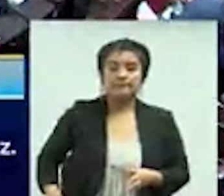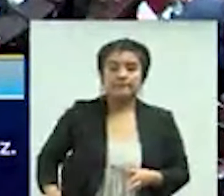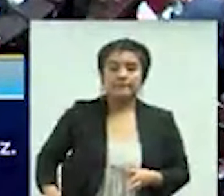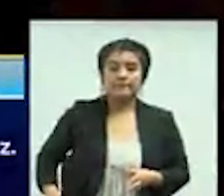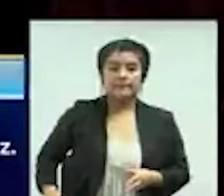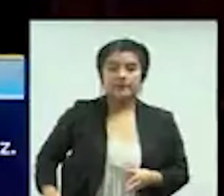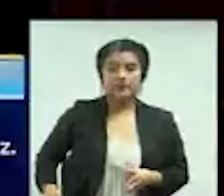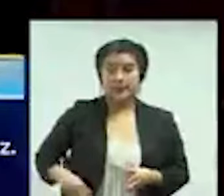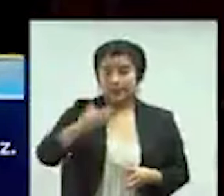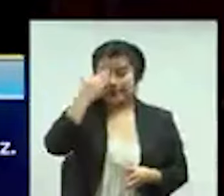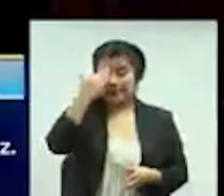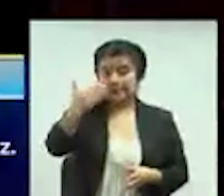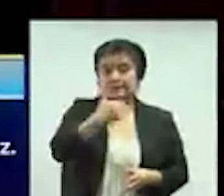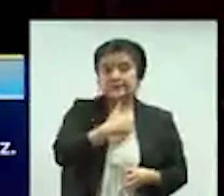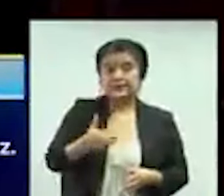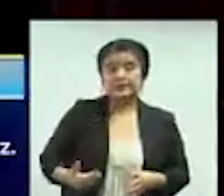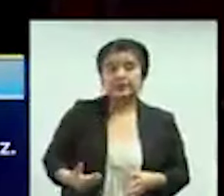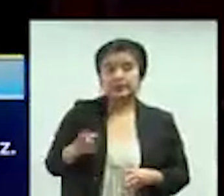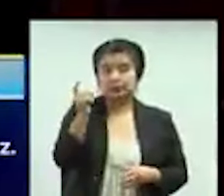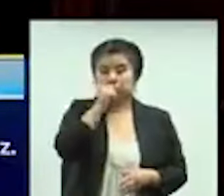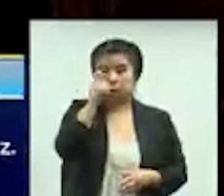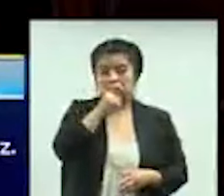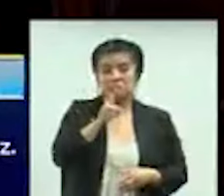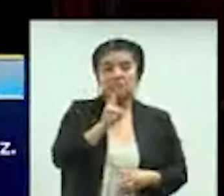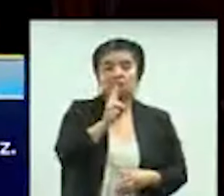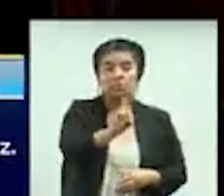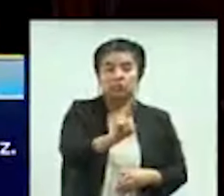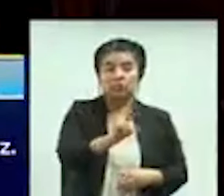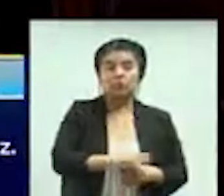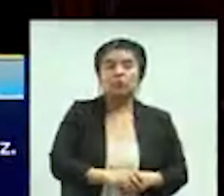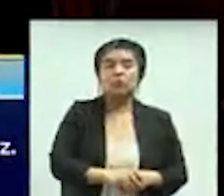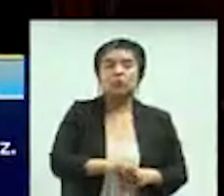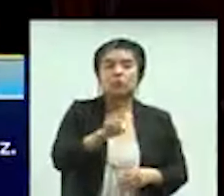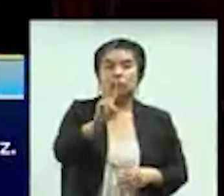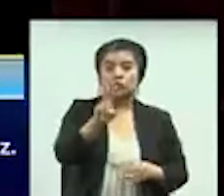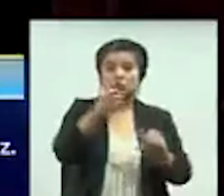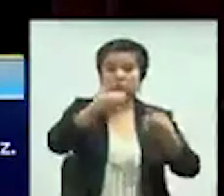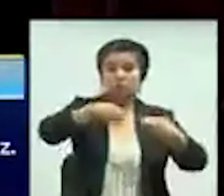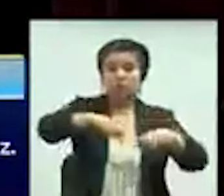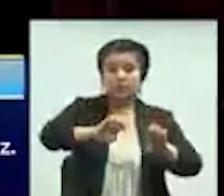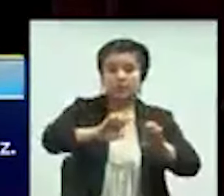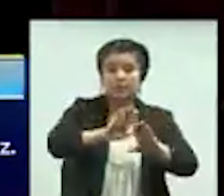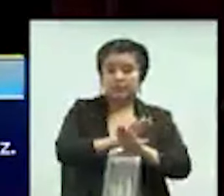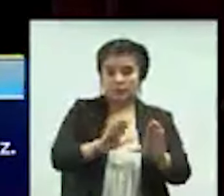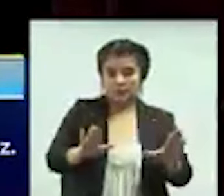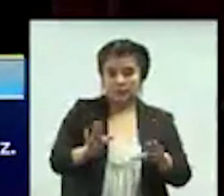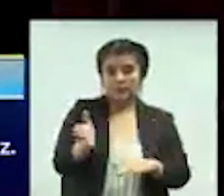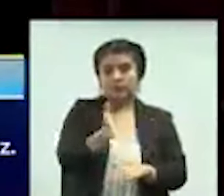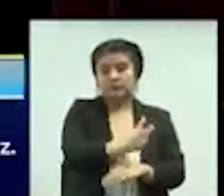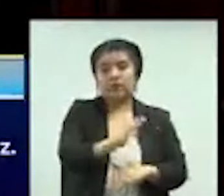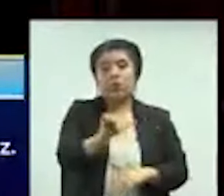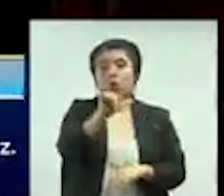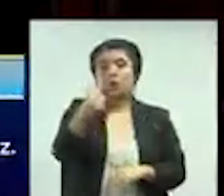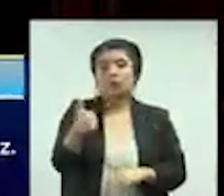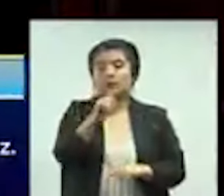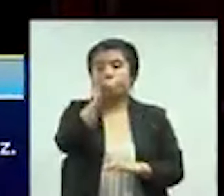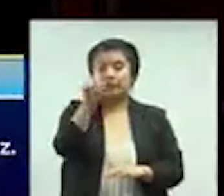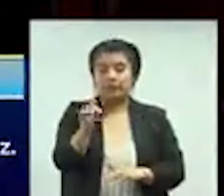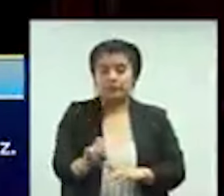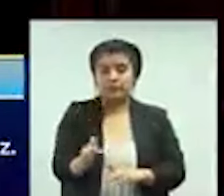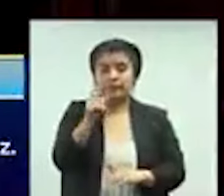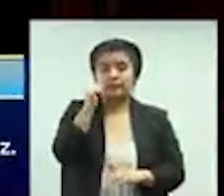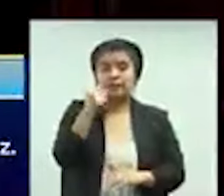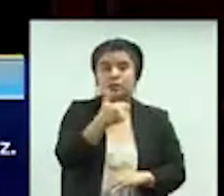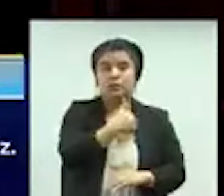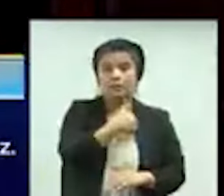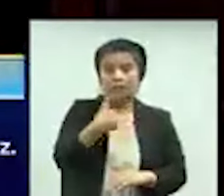Muchas gracias, presidente. Ya que no respondió, son dos ocasiones únicamente. Siguiente pregunta. Señor